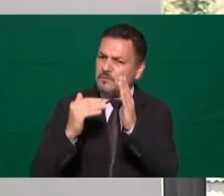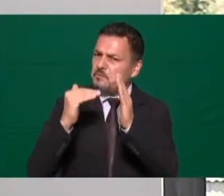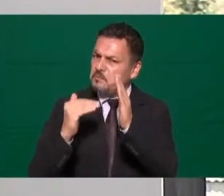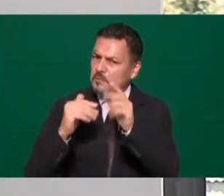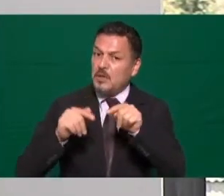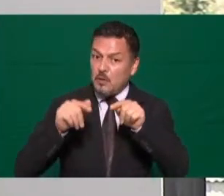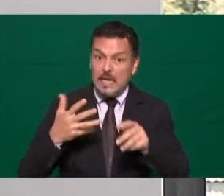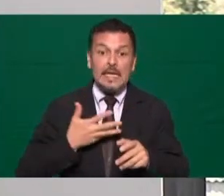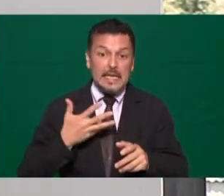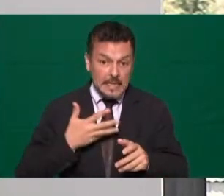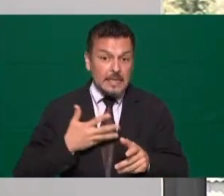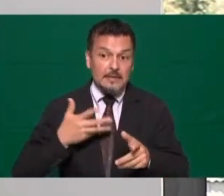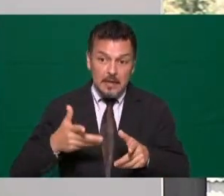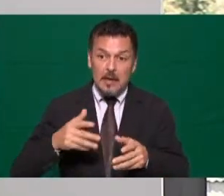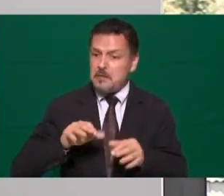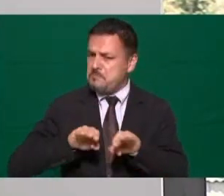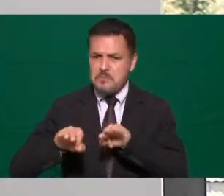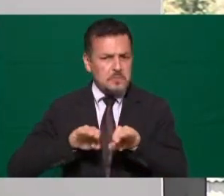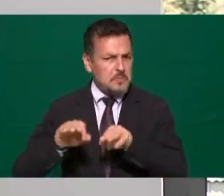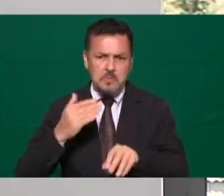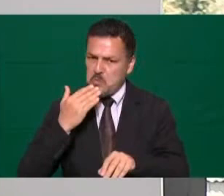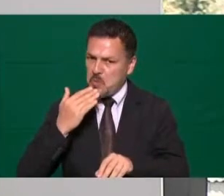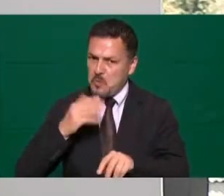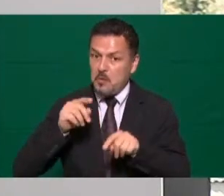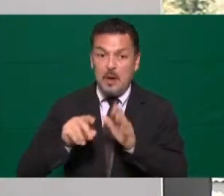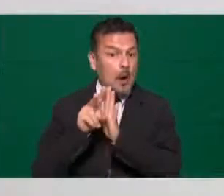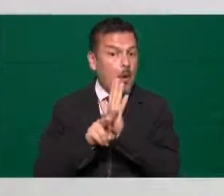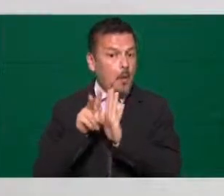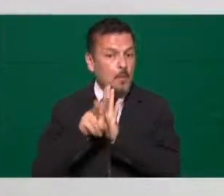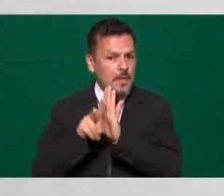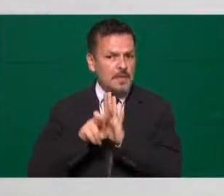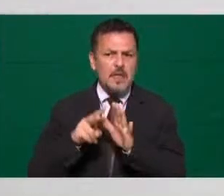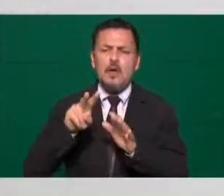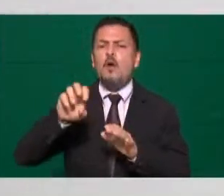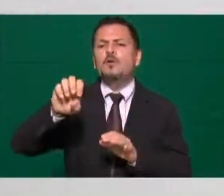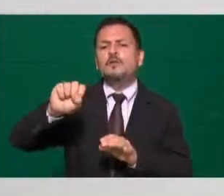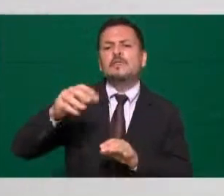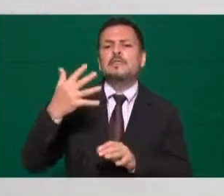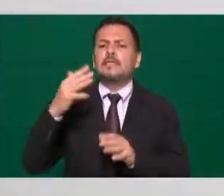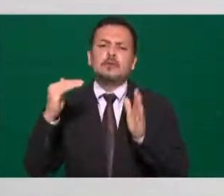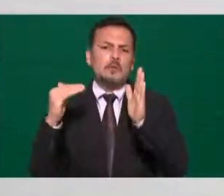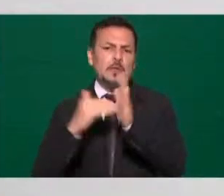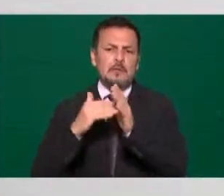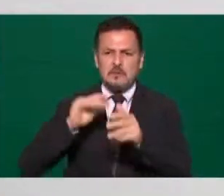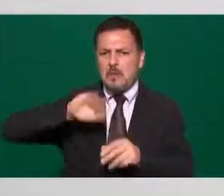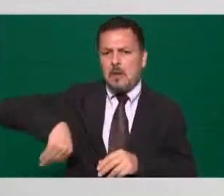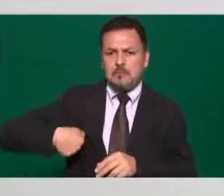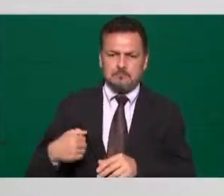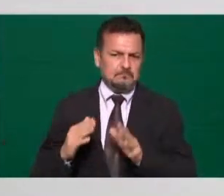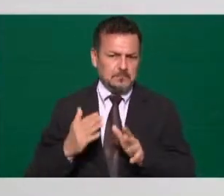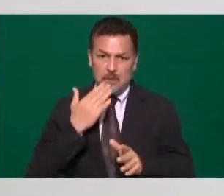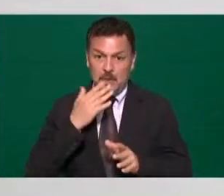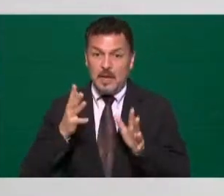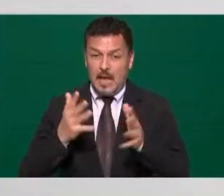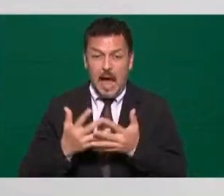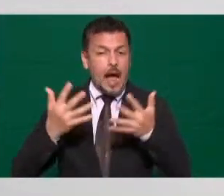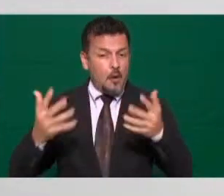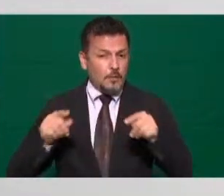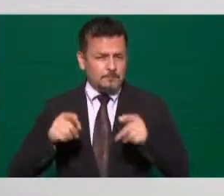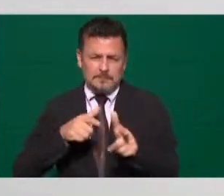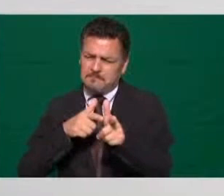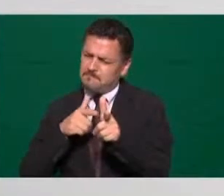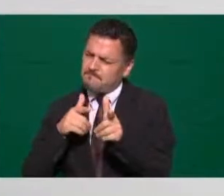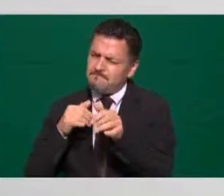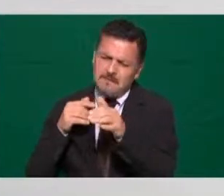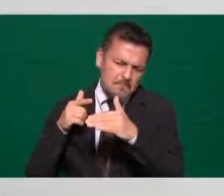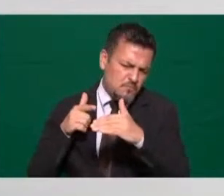tiene en caja, como vimos en el video, 65,000 pesos. El profundo cambio que incorporó la Escuela